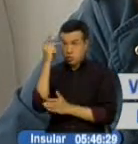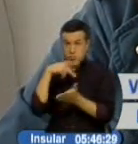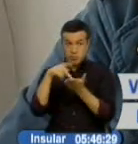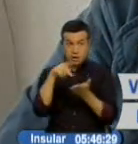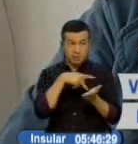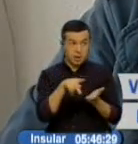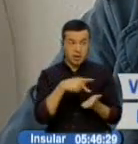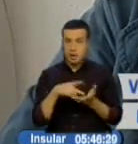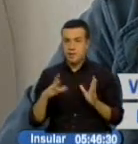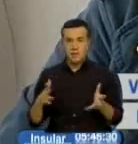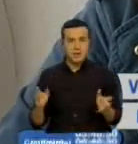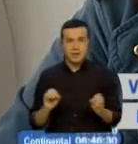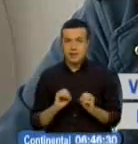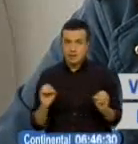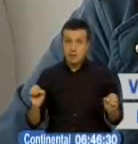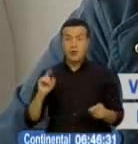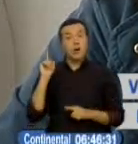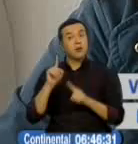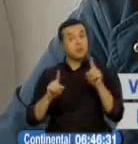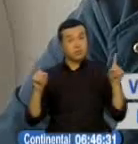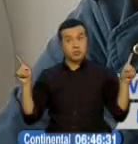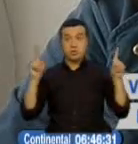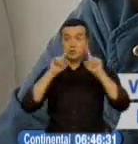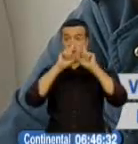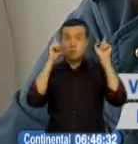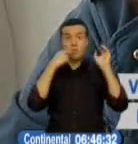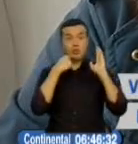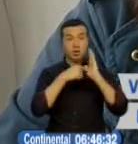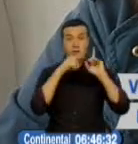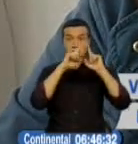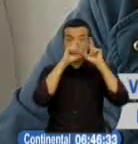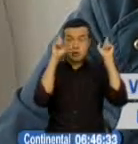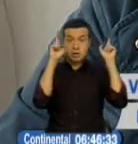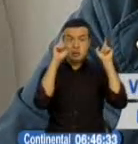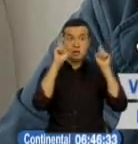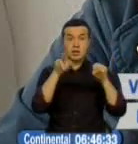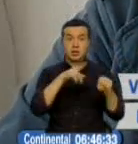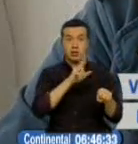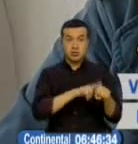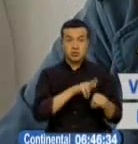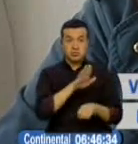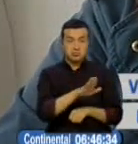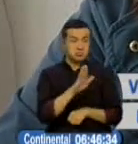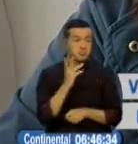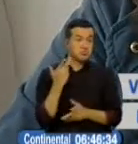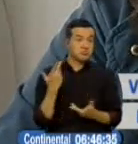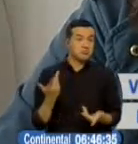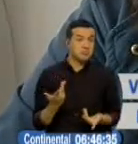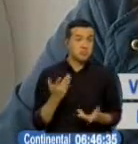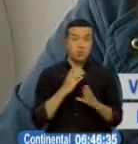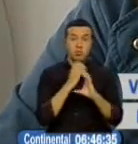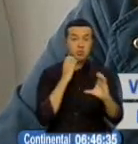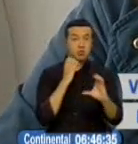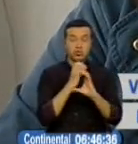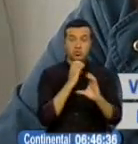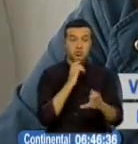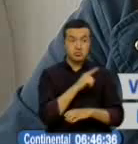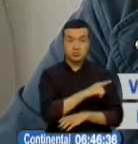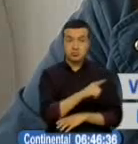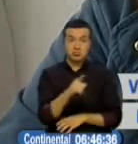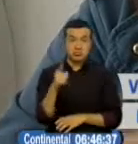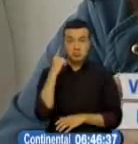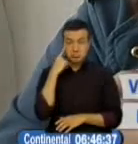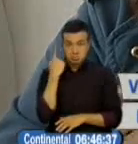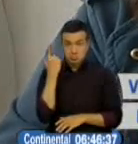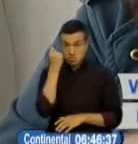de compensaciones. Hay cooperativas como la Cooperativa Nacional, que no hay un solo bus que está o